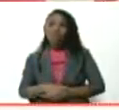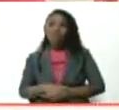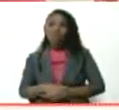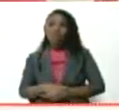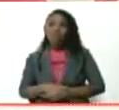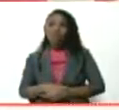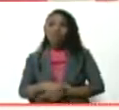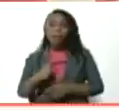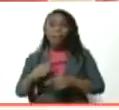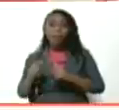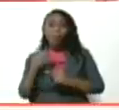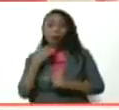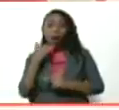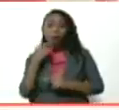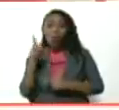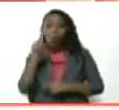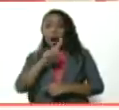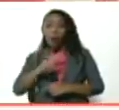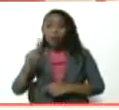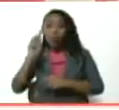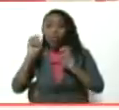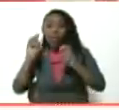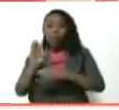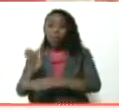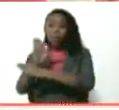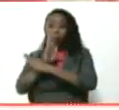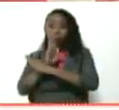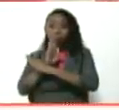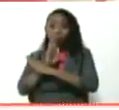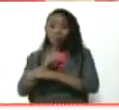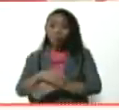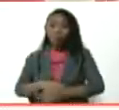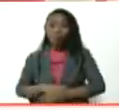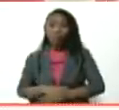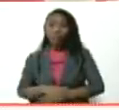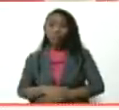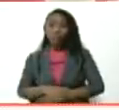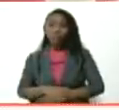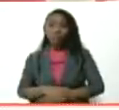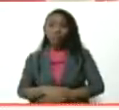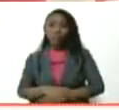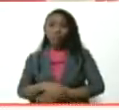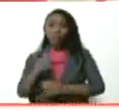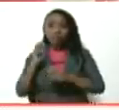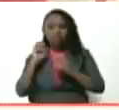Pero cuando vamos a buscar los cauchos, ah, mira, un tema de bloqueo, ¿vale? Un repuesto.